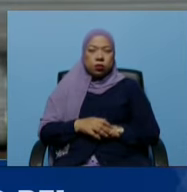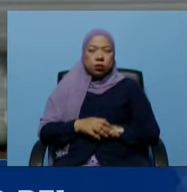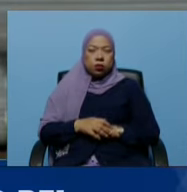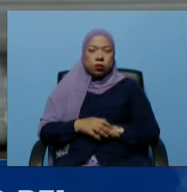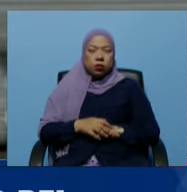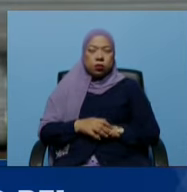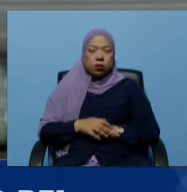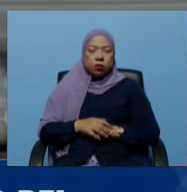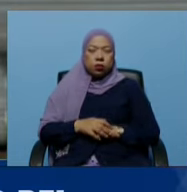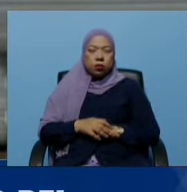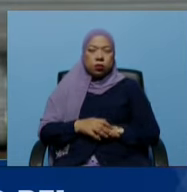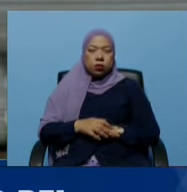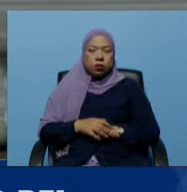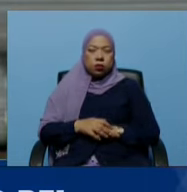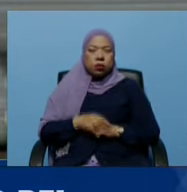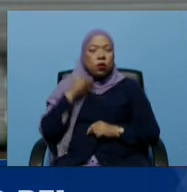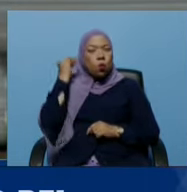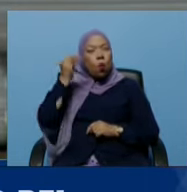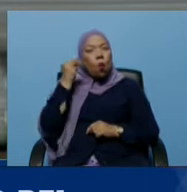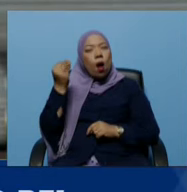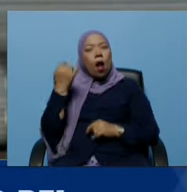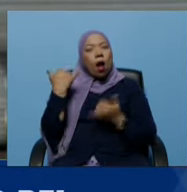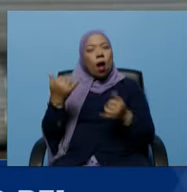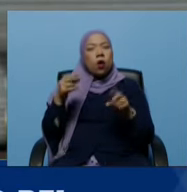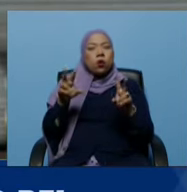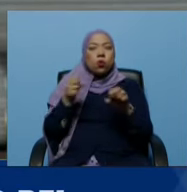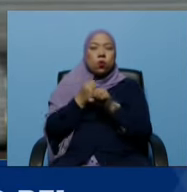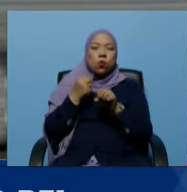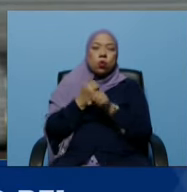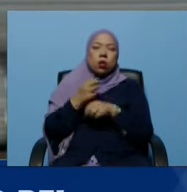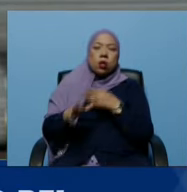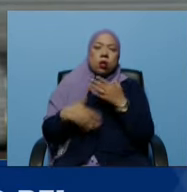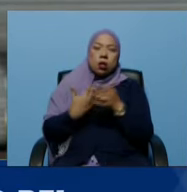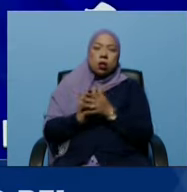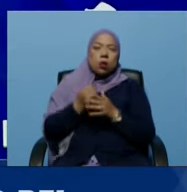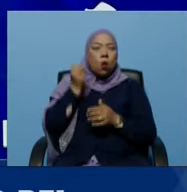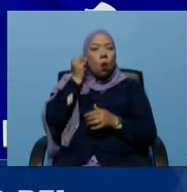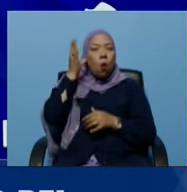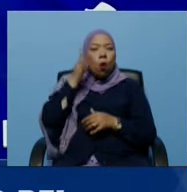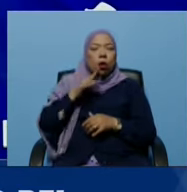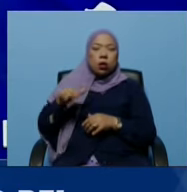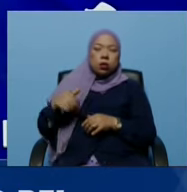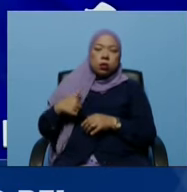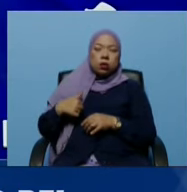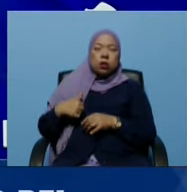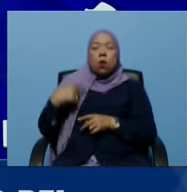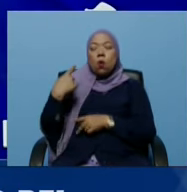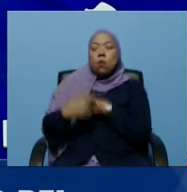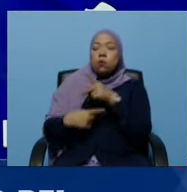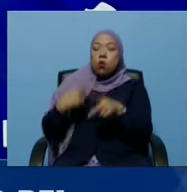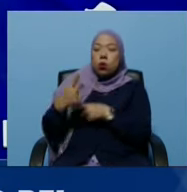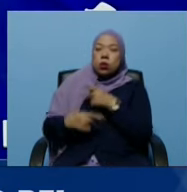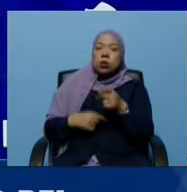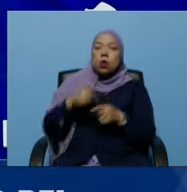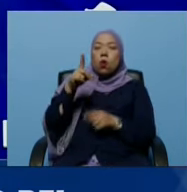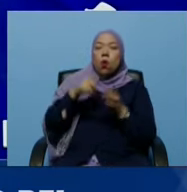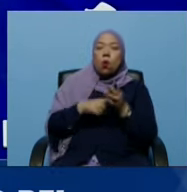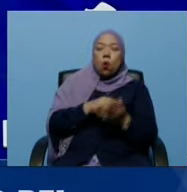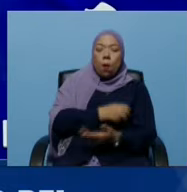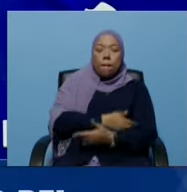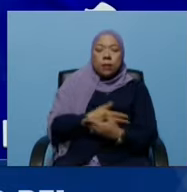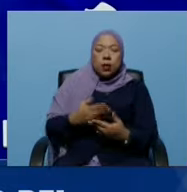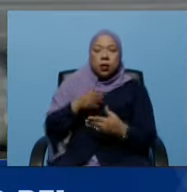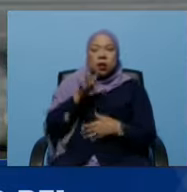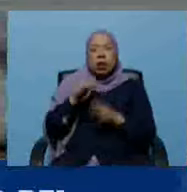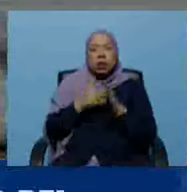Imagínate, Héctor, esta nueva siderúrgica tendrá capacidad para producir